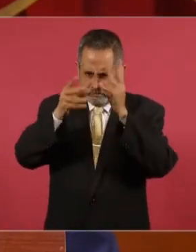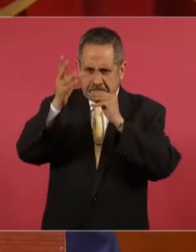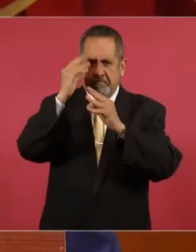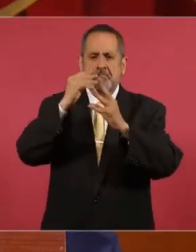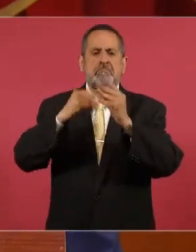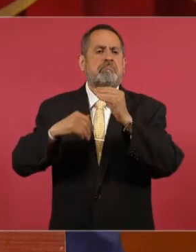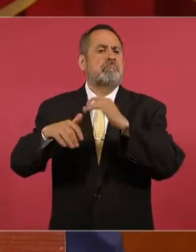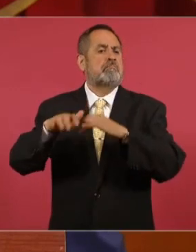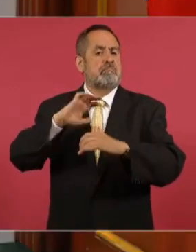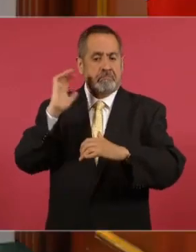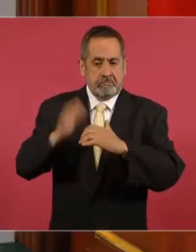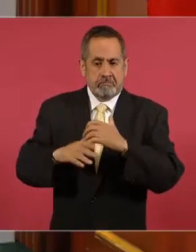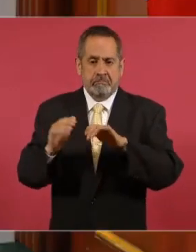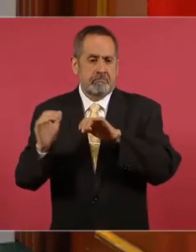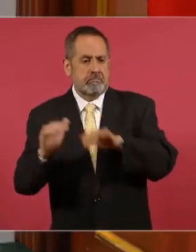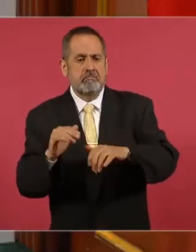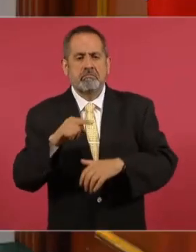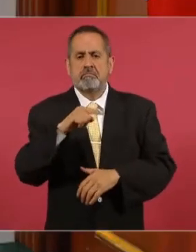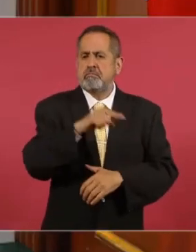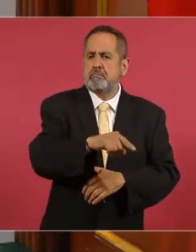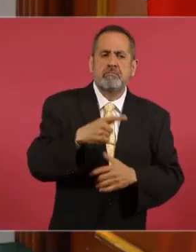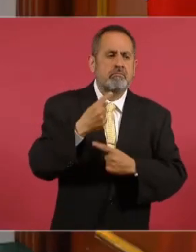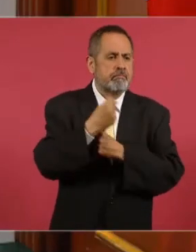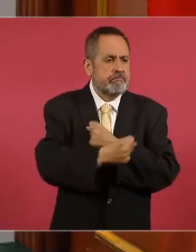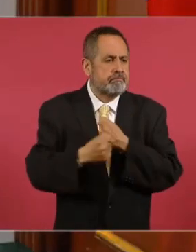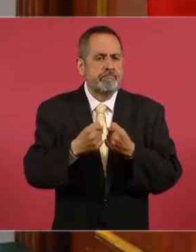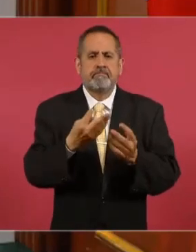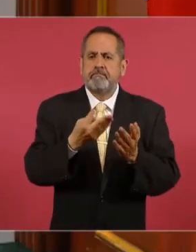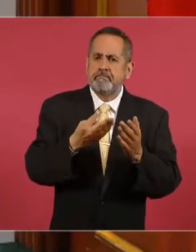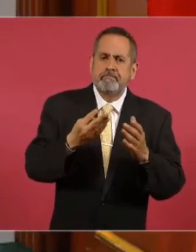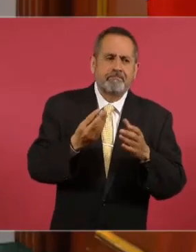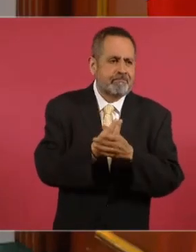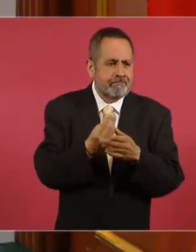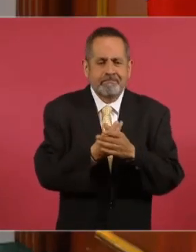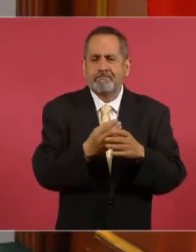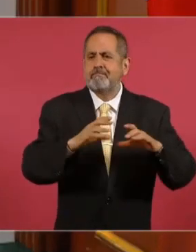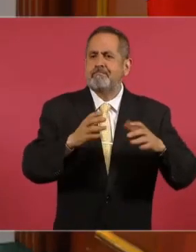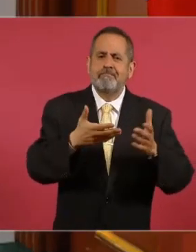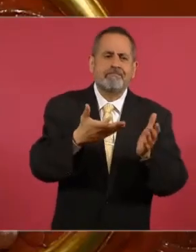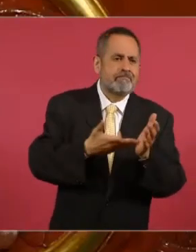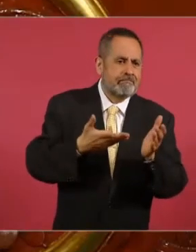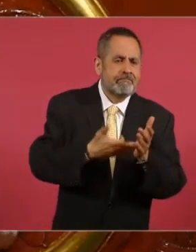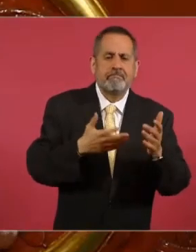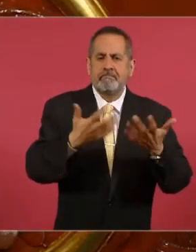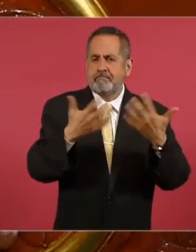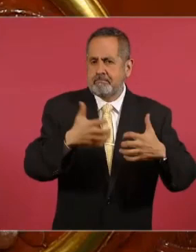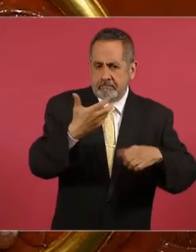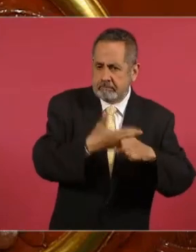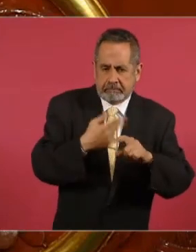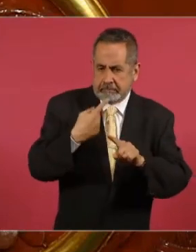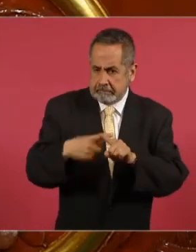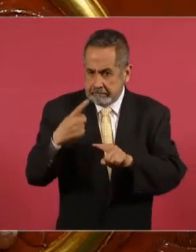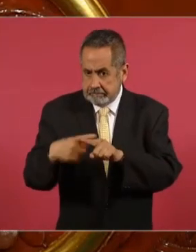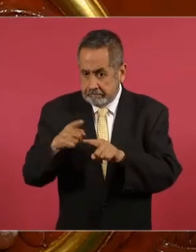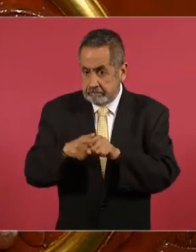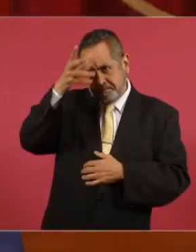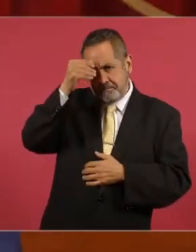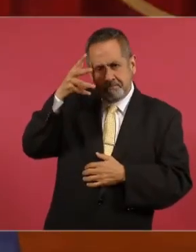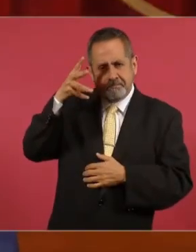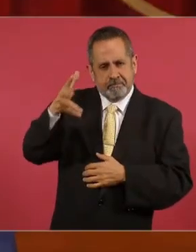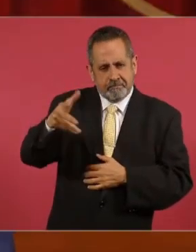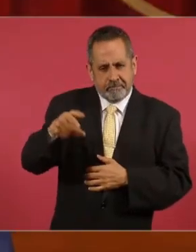capacitan en tiendas, talleres, empresas o cualquier actividad productiva del campo o la